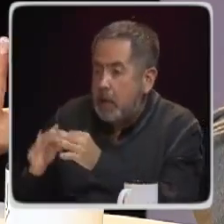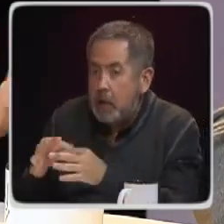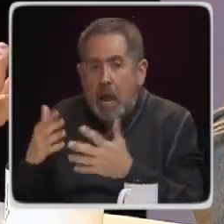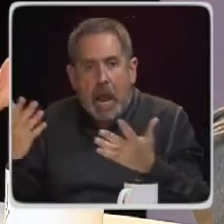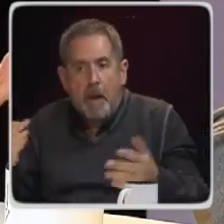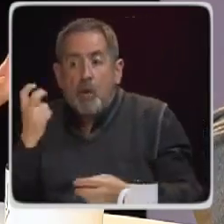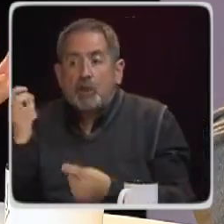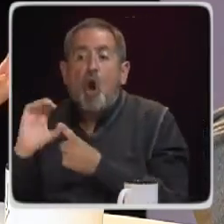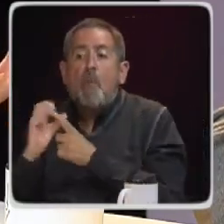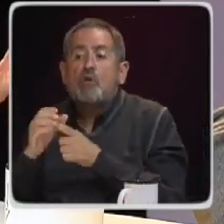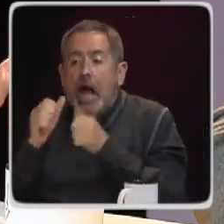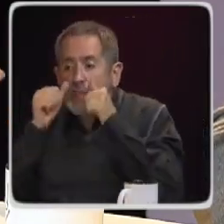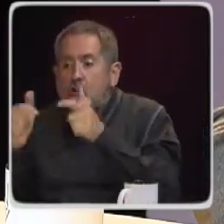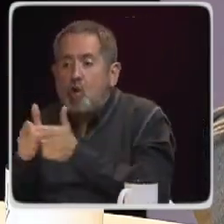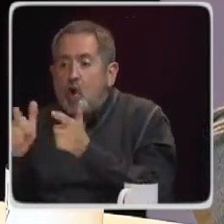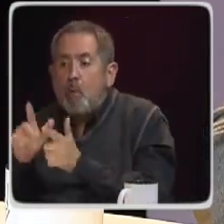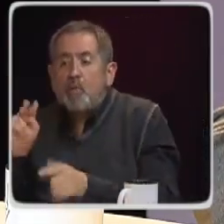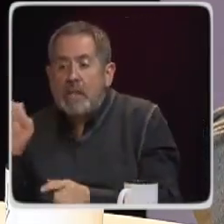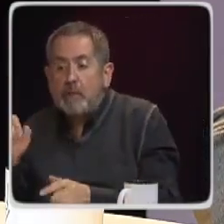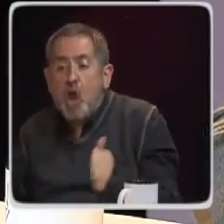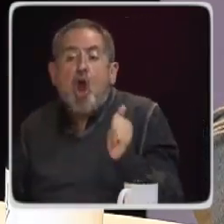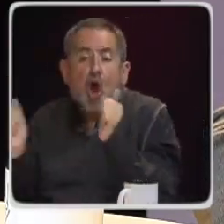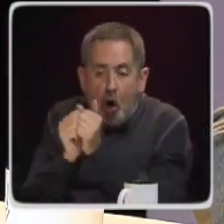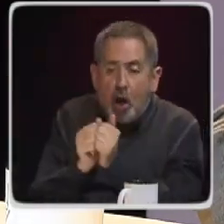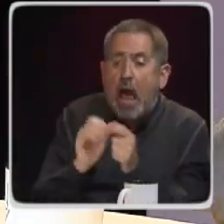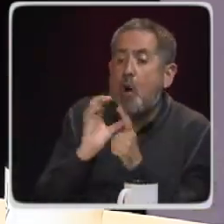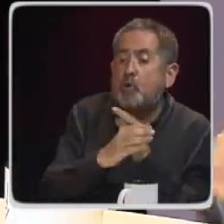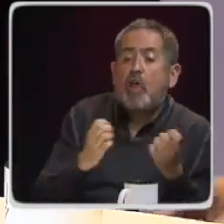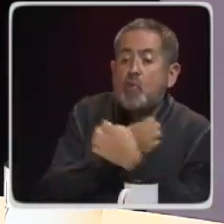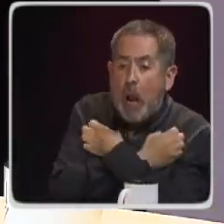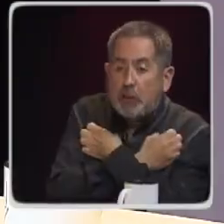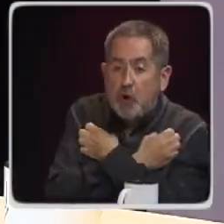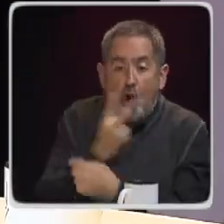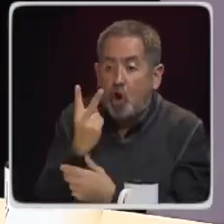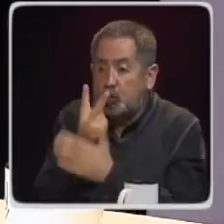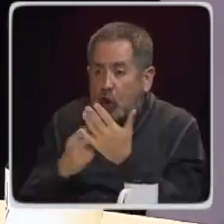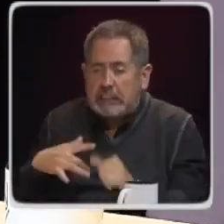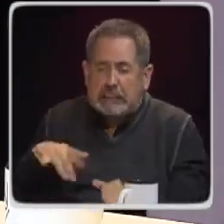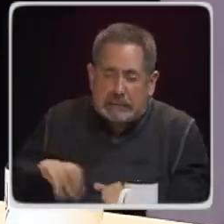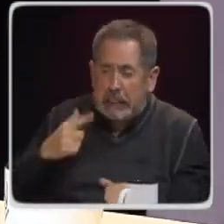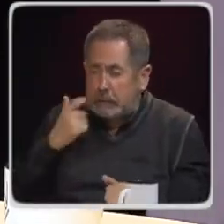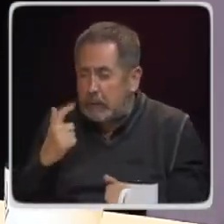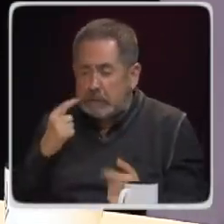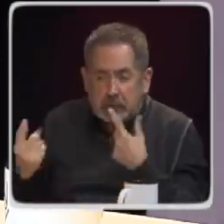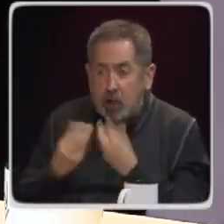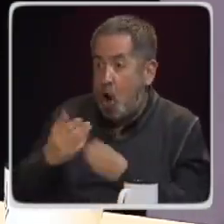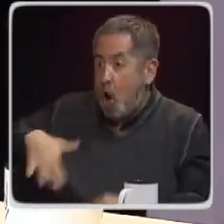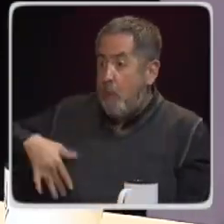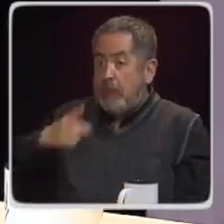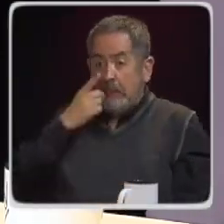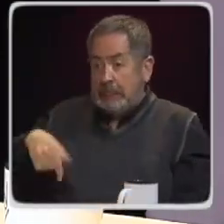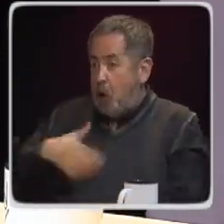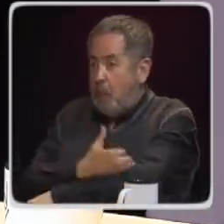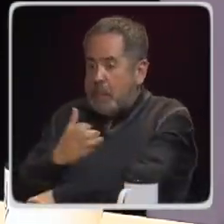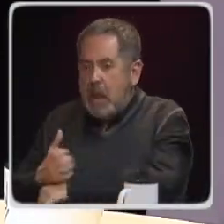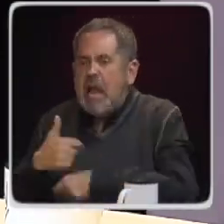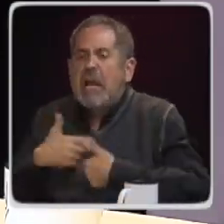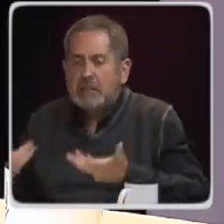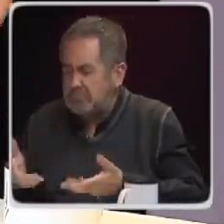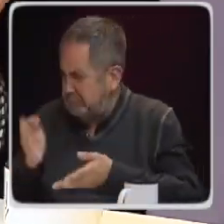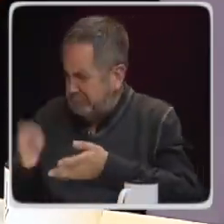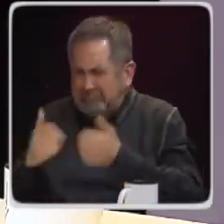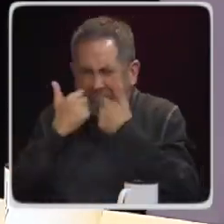poco en el mandato de la Suprema Corte de Justicia. Muy bien. Nosotros vamos a hacer una pausa. Ya sabe que es muy breve y enseguida regresamos